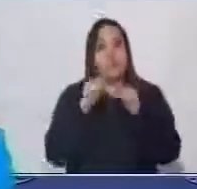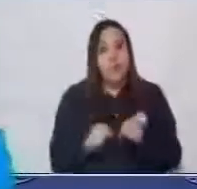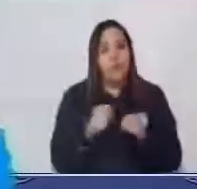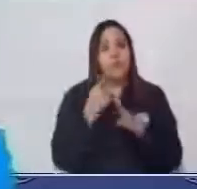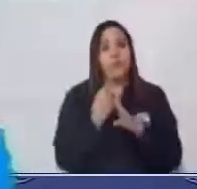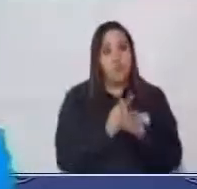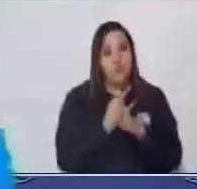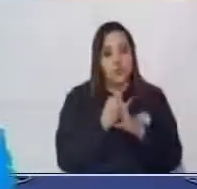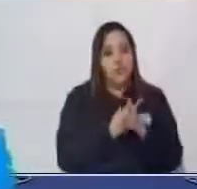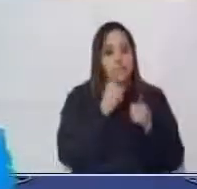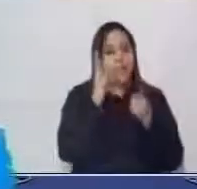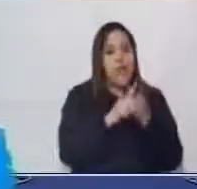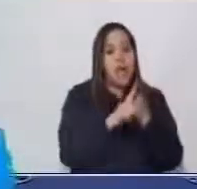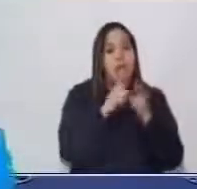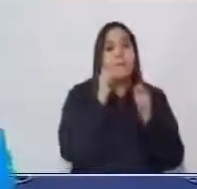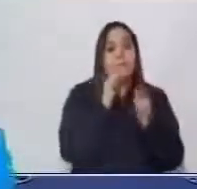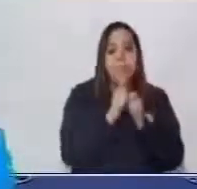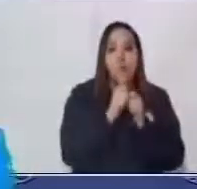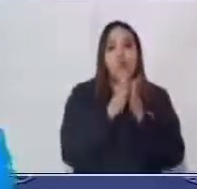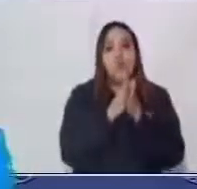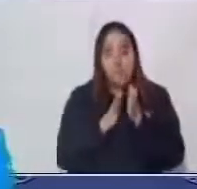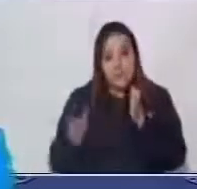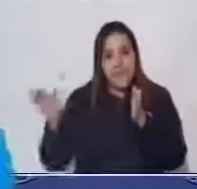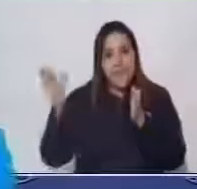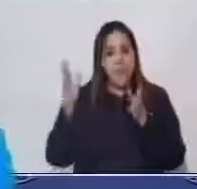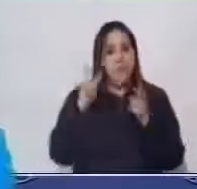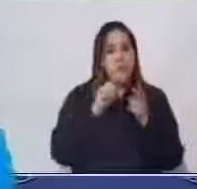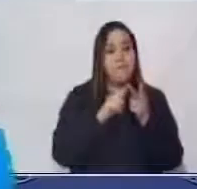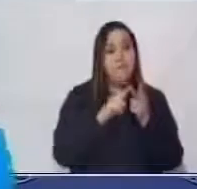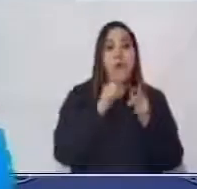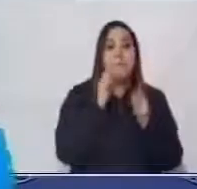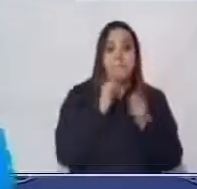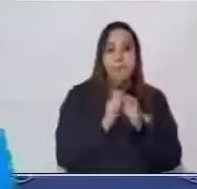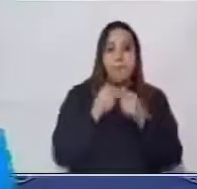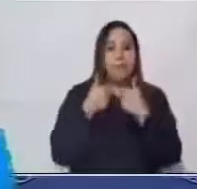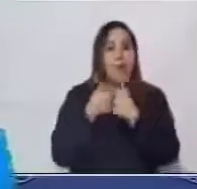seguido, punto y aparte, señalar final o en abreviaturas.